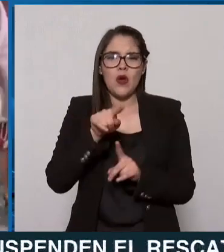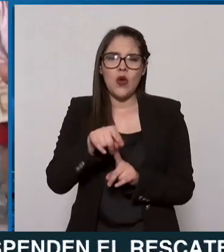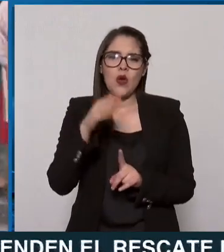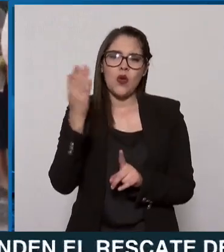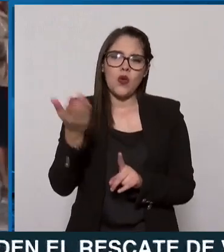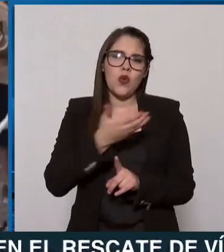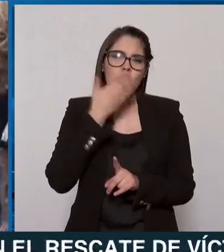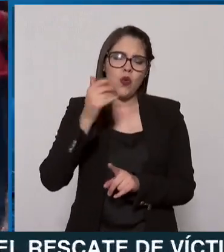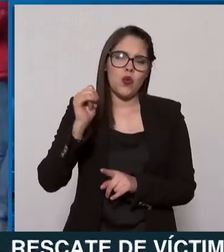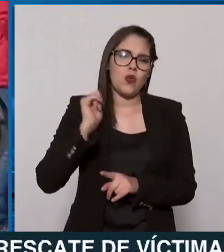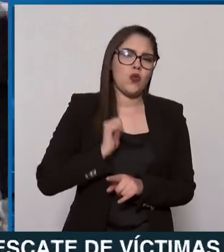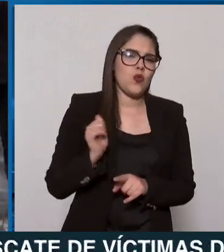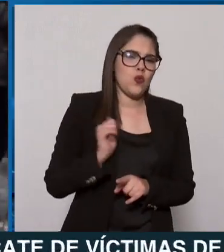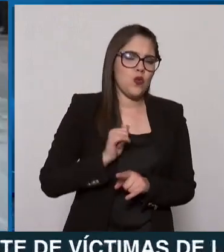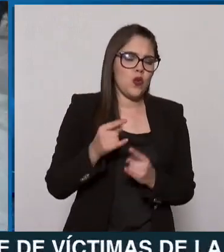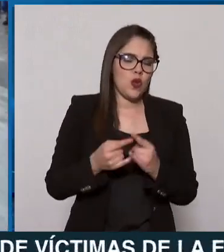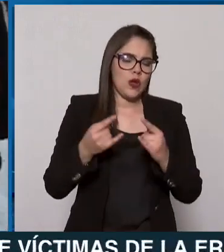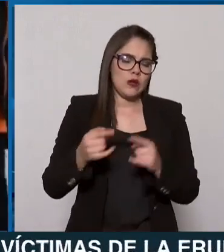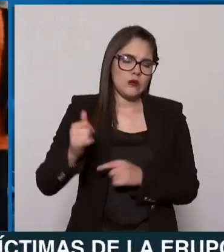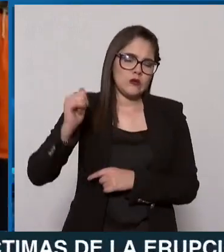tradiciones prehispánicas, en este caso,